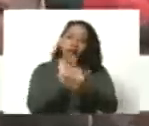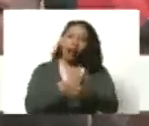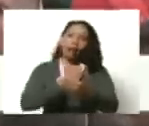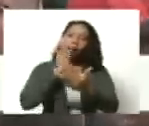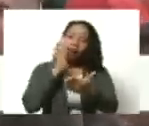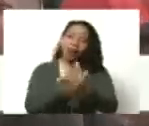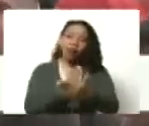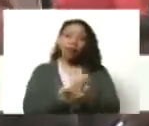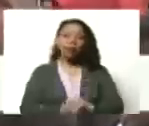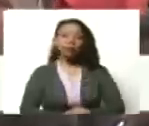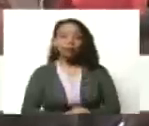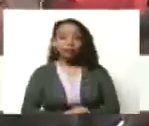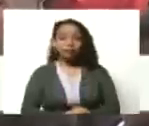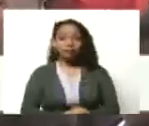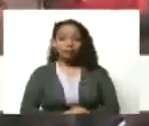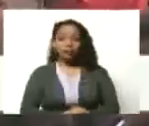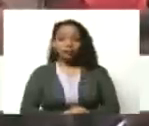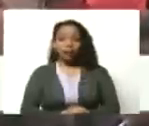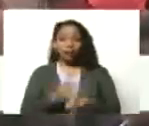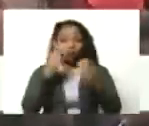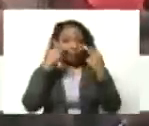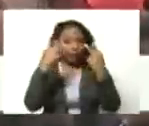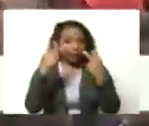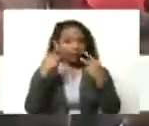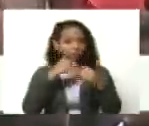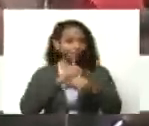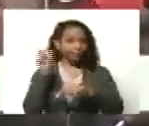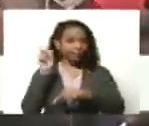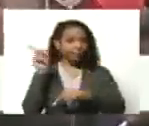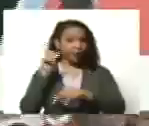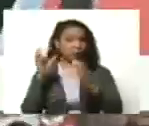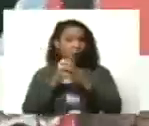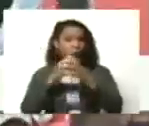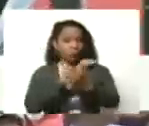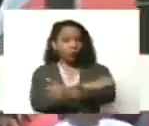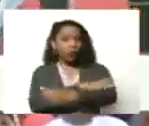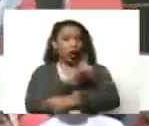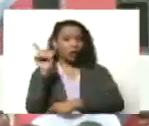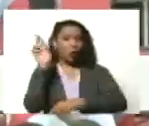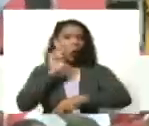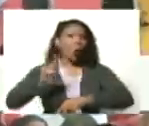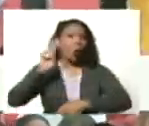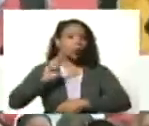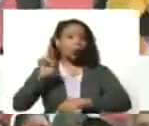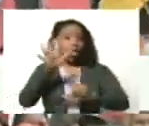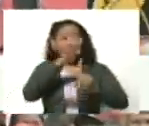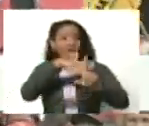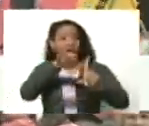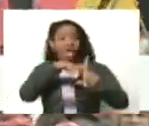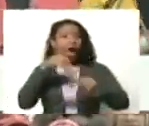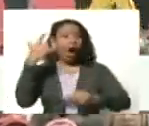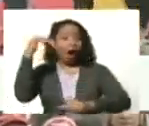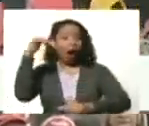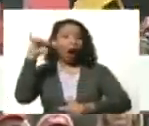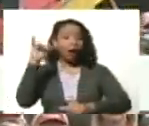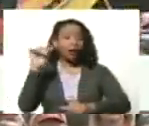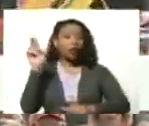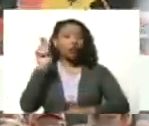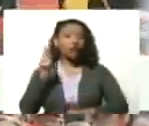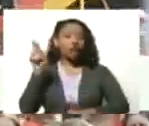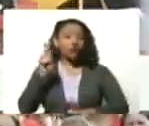siempre. Ellos, miren, por más que utilicen sus aparatos mediáticos, que los tienen y los